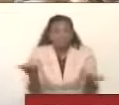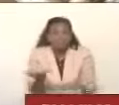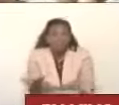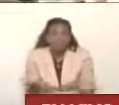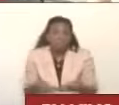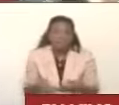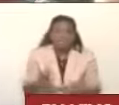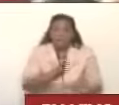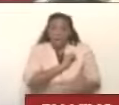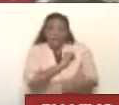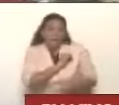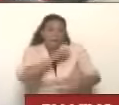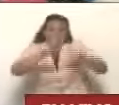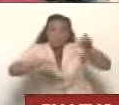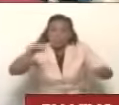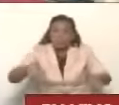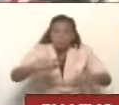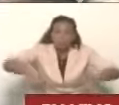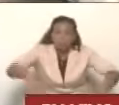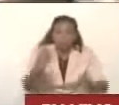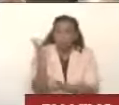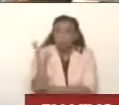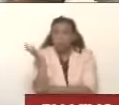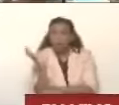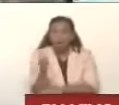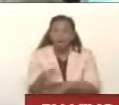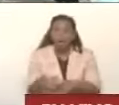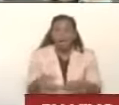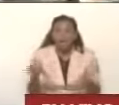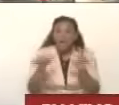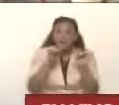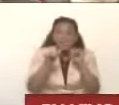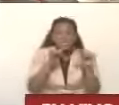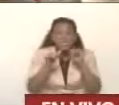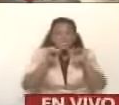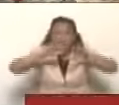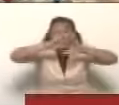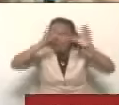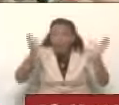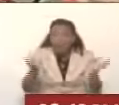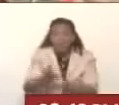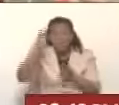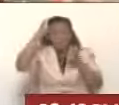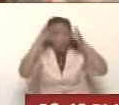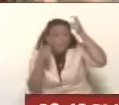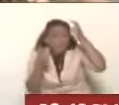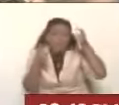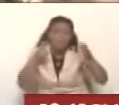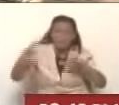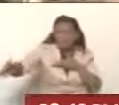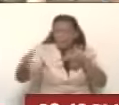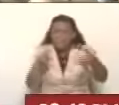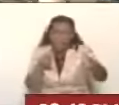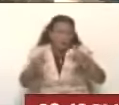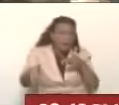y asustar al pueblo. Y la noticia mundial, el chavismo se dispara entre sí.